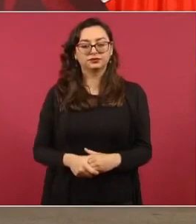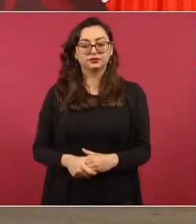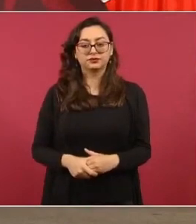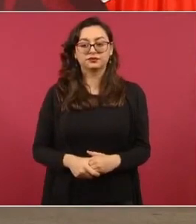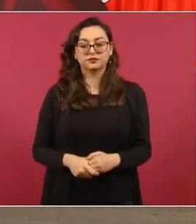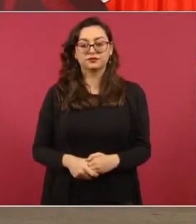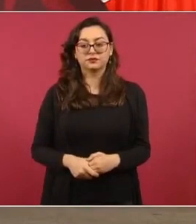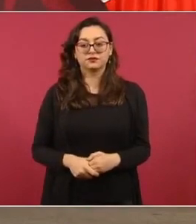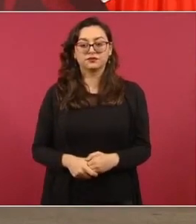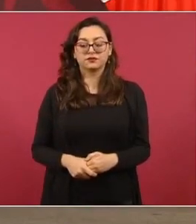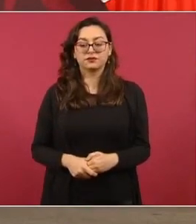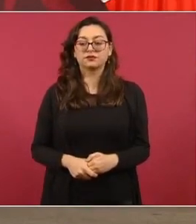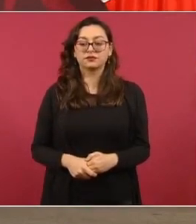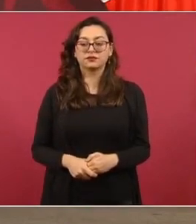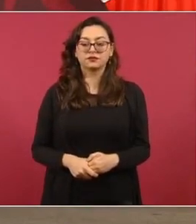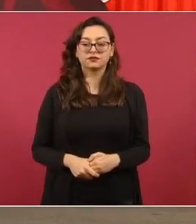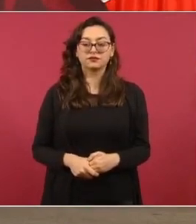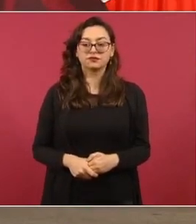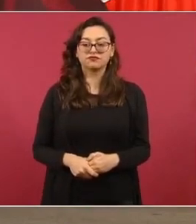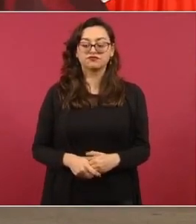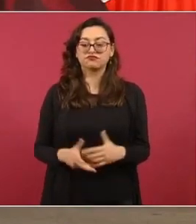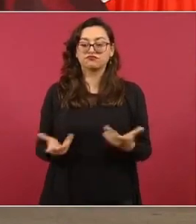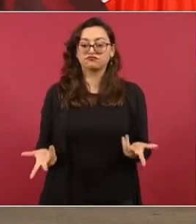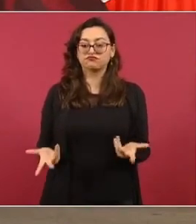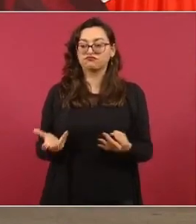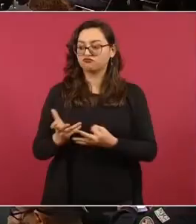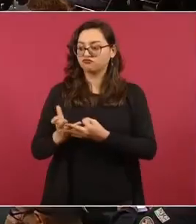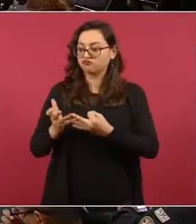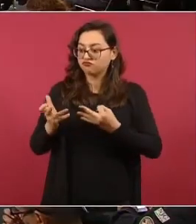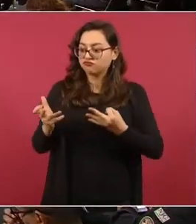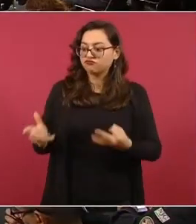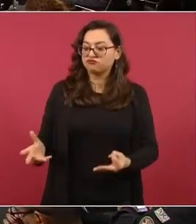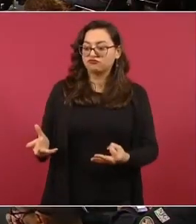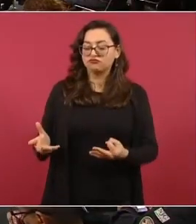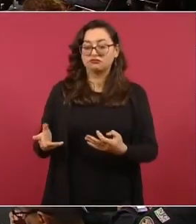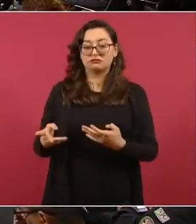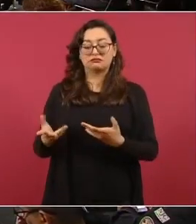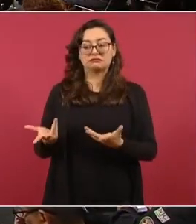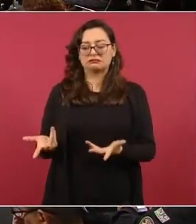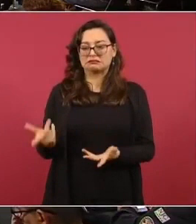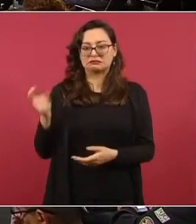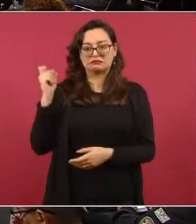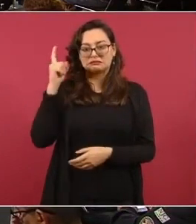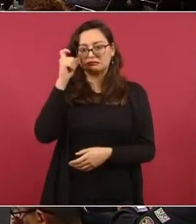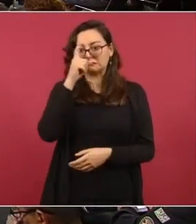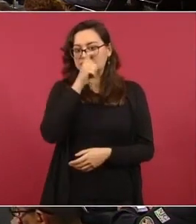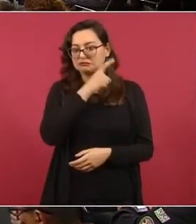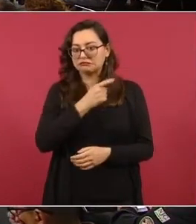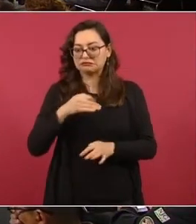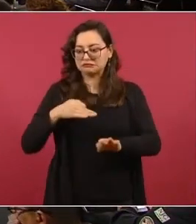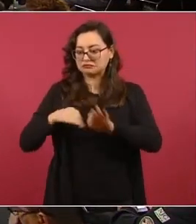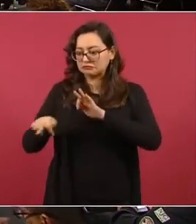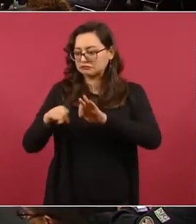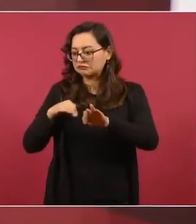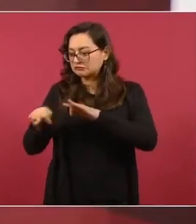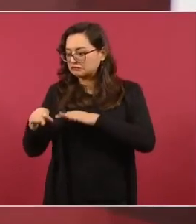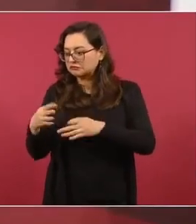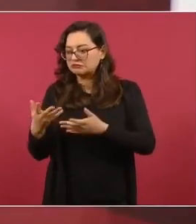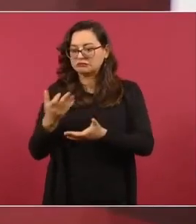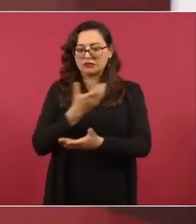tierras muy difíciles de trabajar por falta de agua,